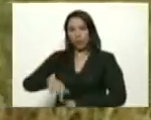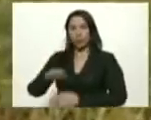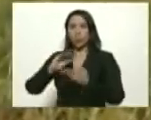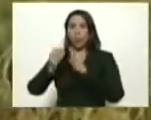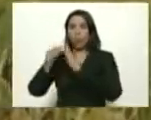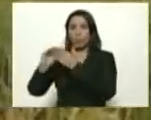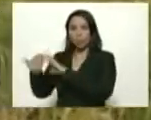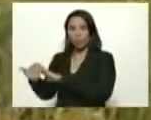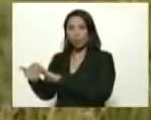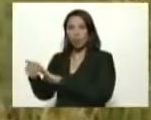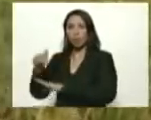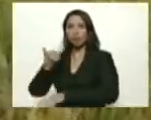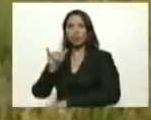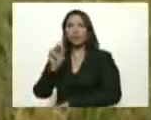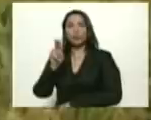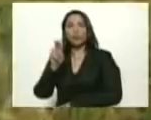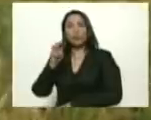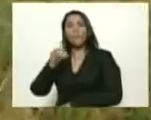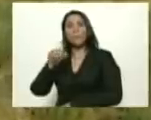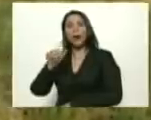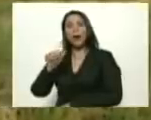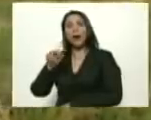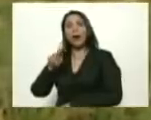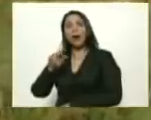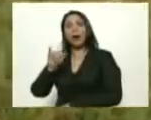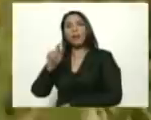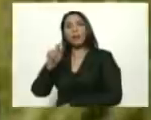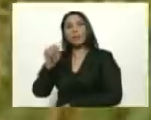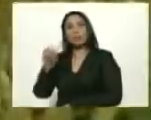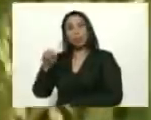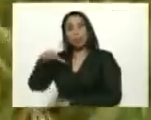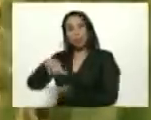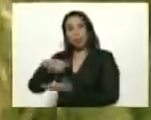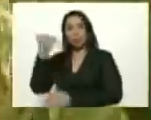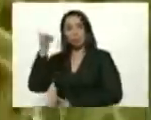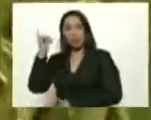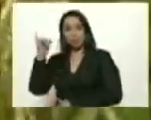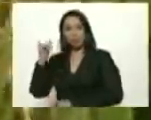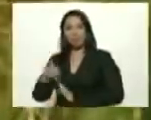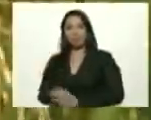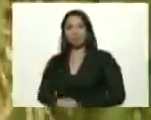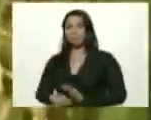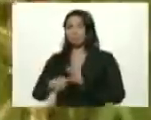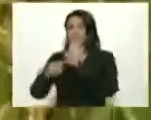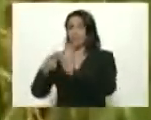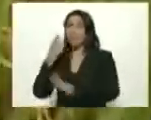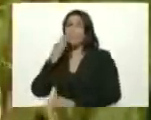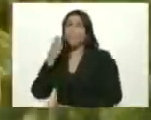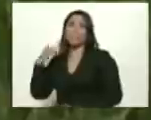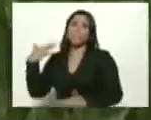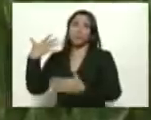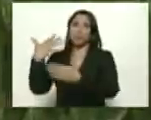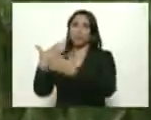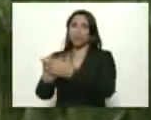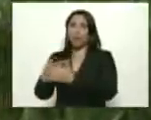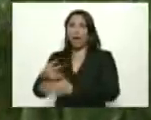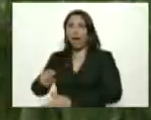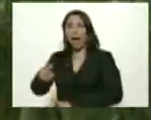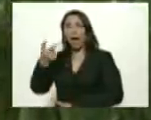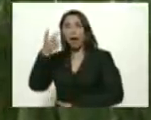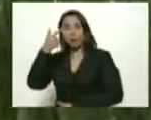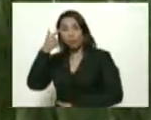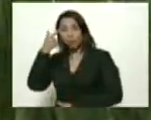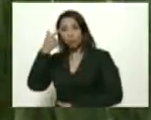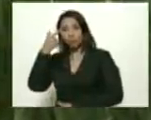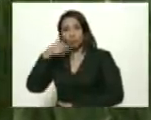de Yumarito, municipio de Manuel Monge, del estado Yaracuy, para mostrar la experiencia que estamos llevando de arroz